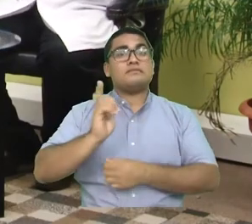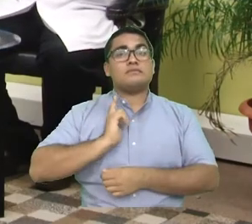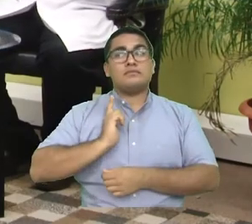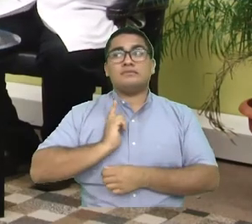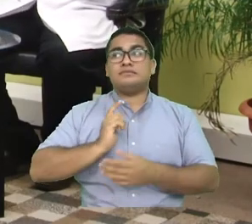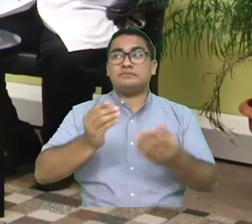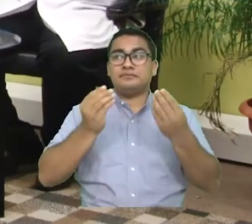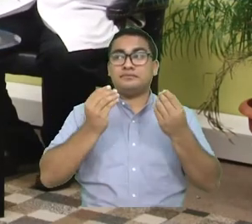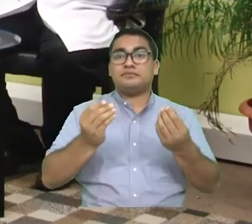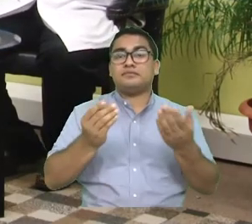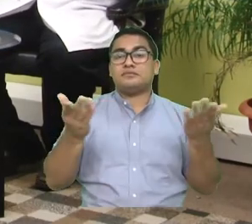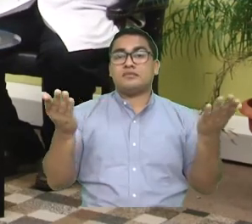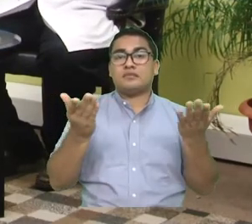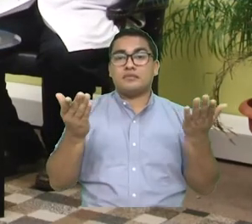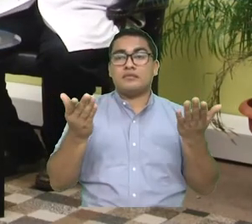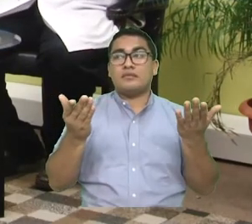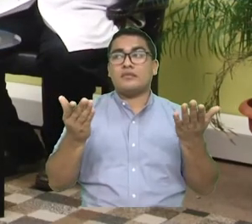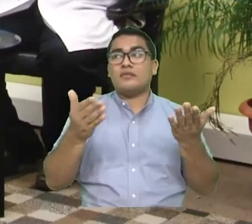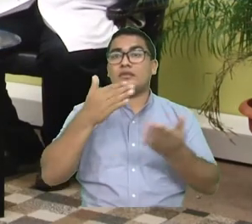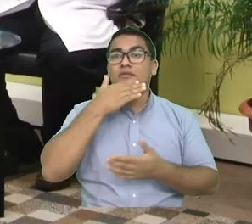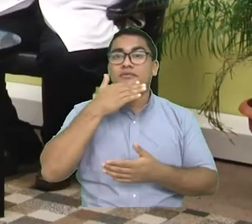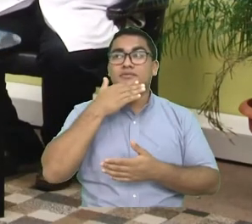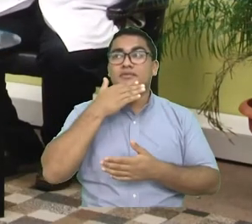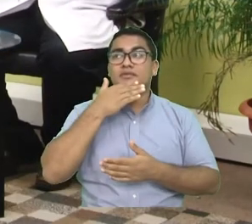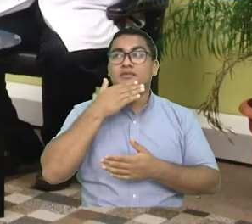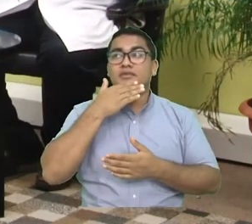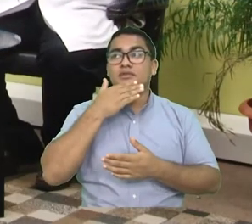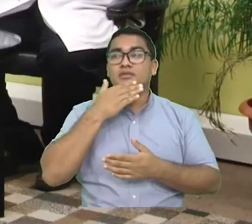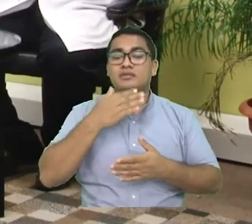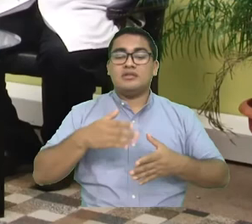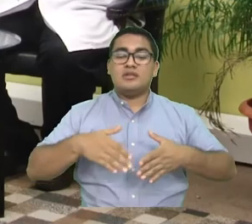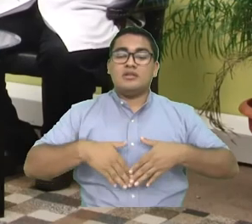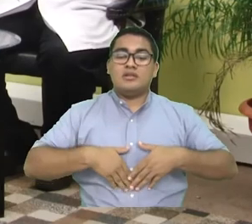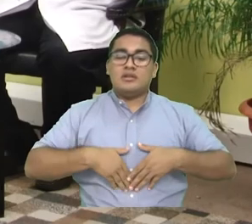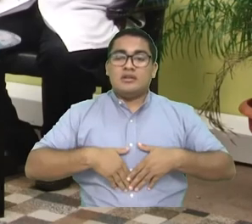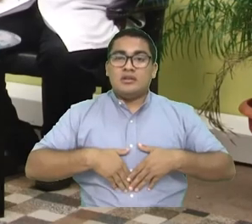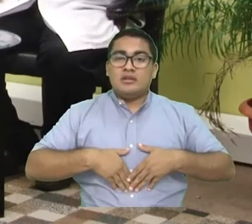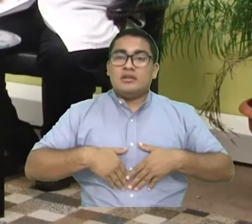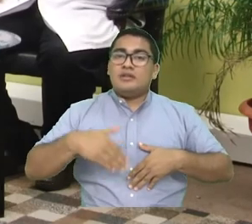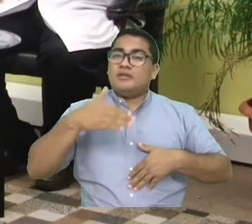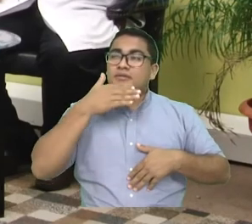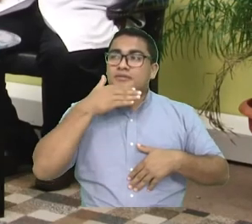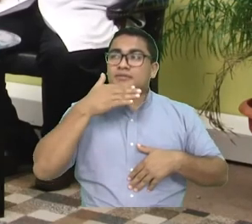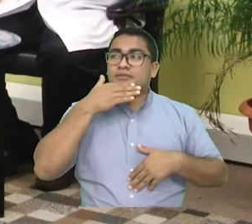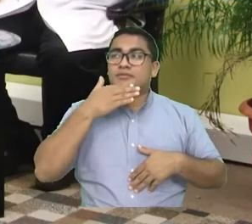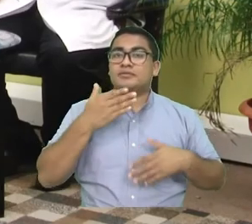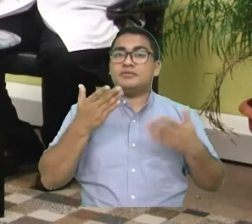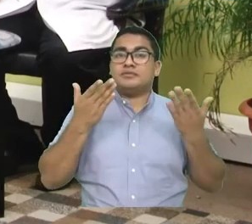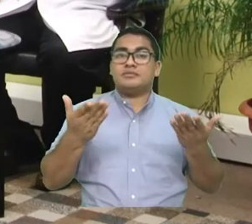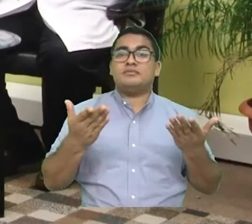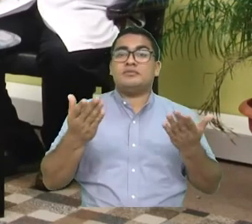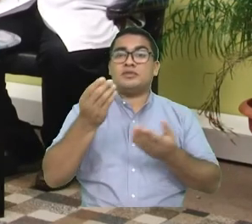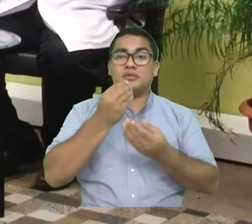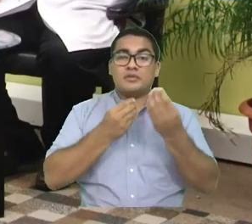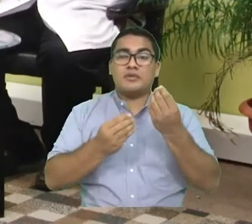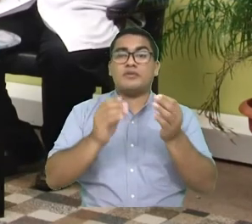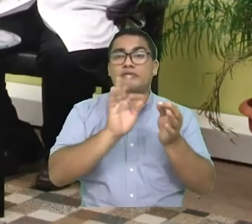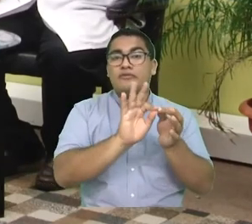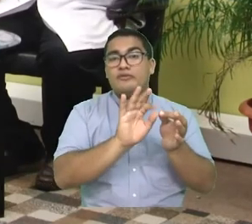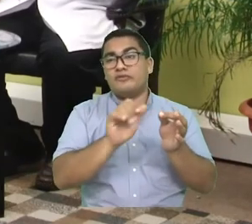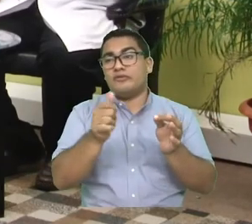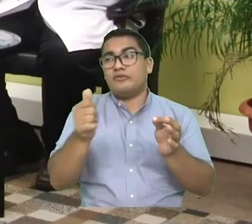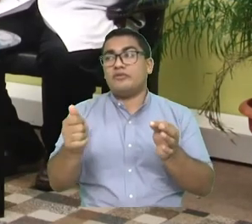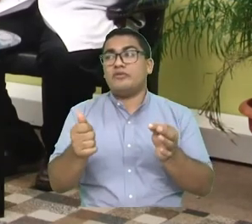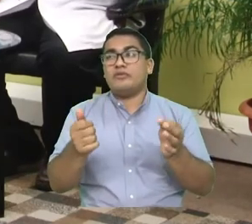mucho condimento, que eso hace de que cuando llega la mucosa la irrita, ¿de acuerdo? Entonces, sí hay que comer muchas frutas,